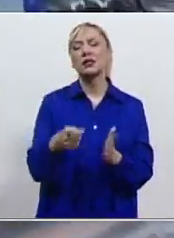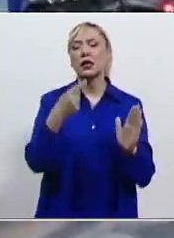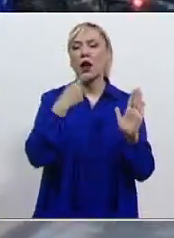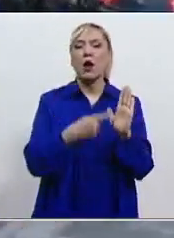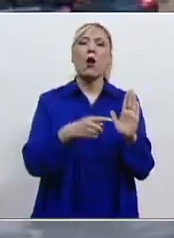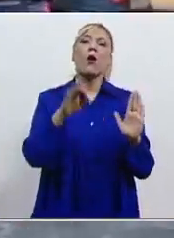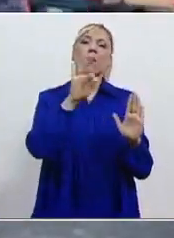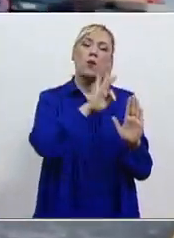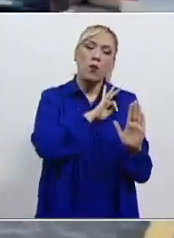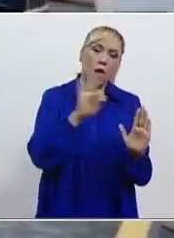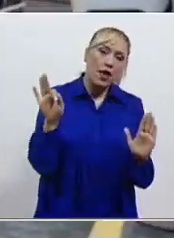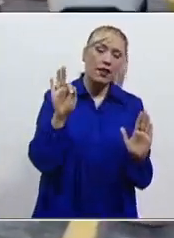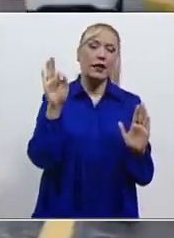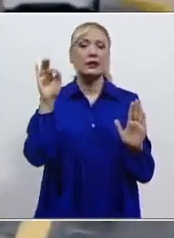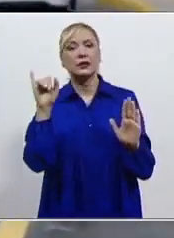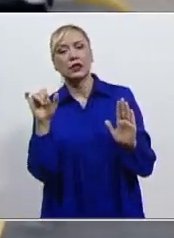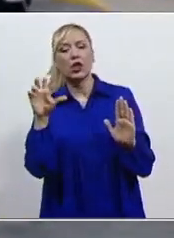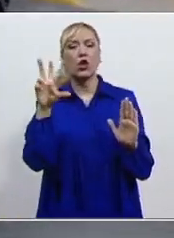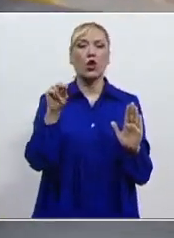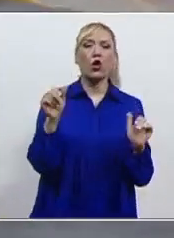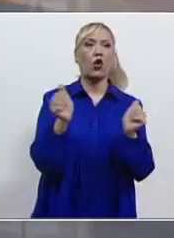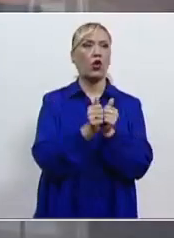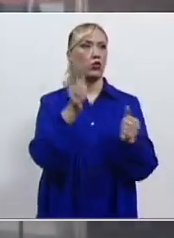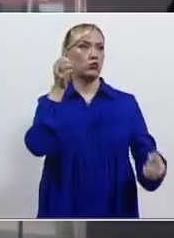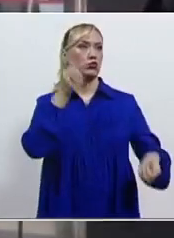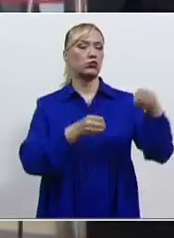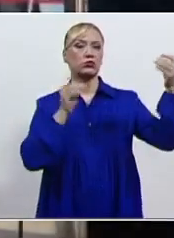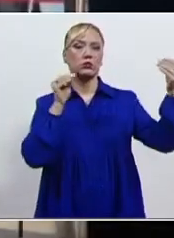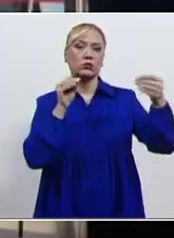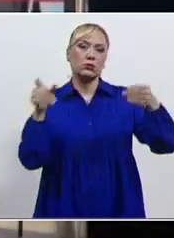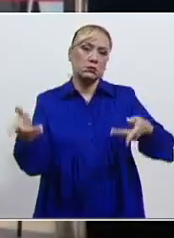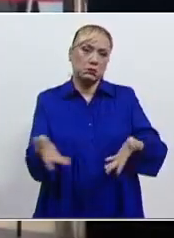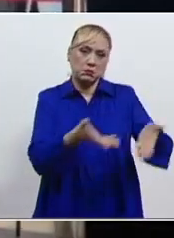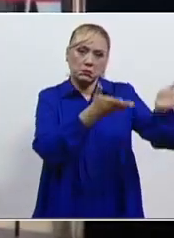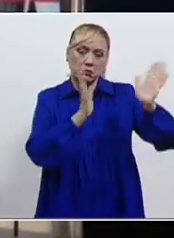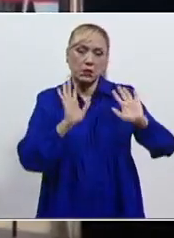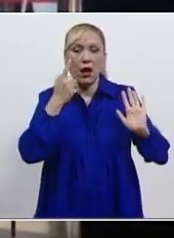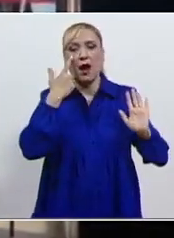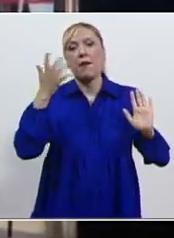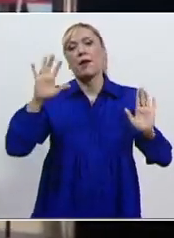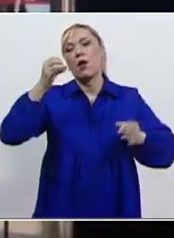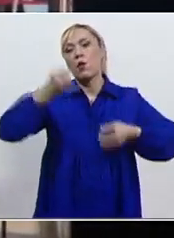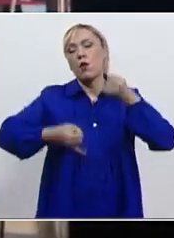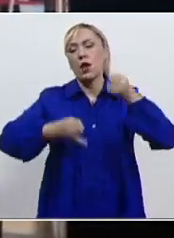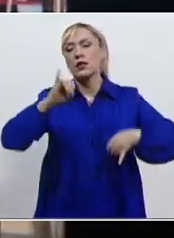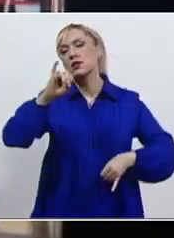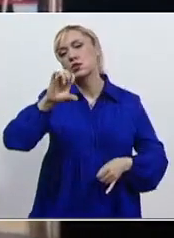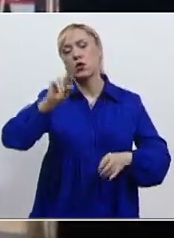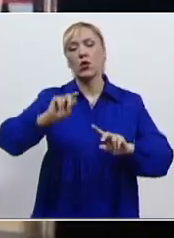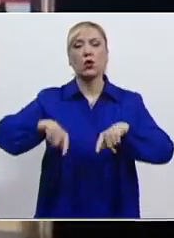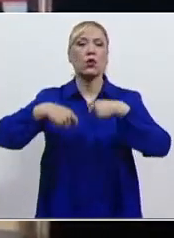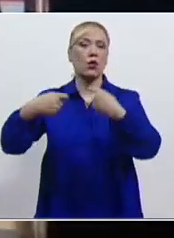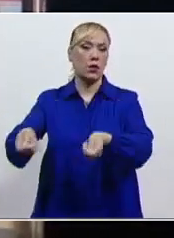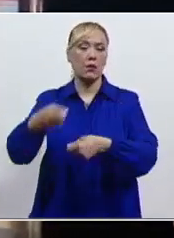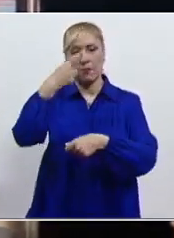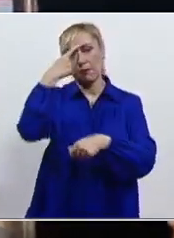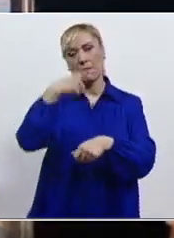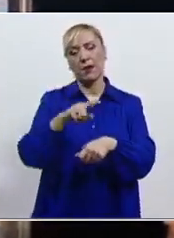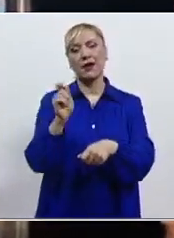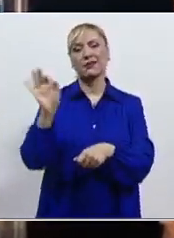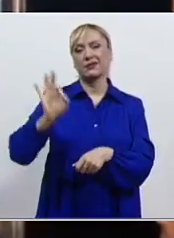puede reclamarlo o no en la vía jurisdiccional. Por lo tanto, se debe reclamar en el juicio para que sea procedente su condena.